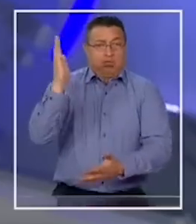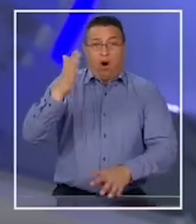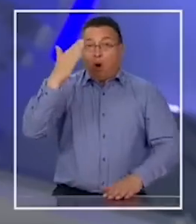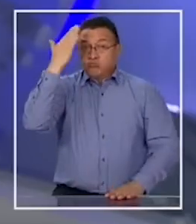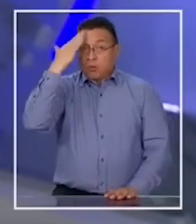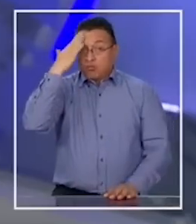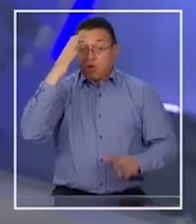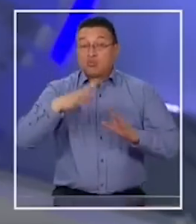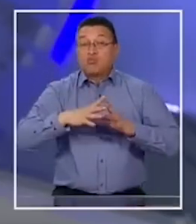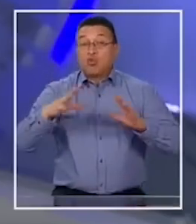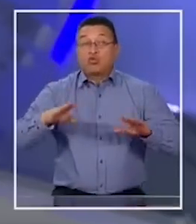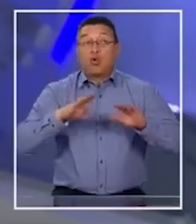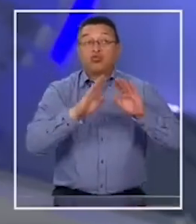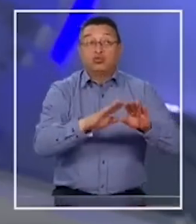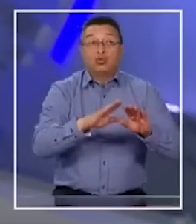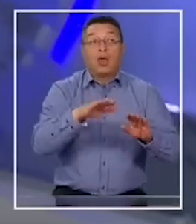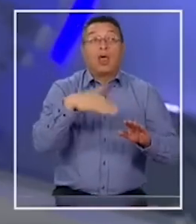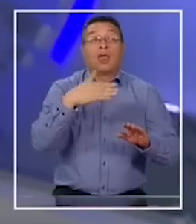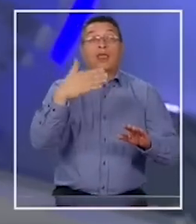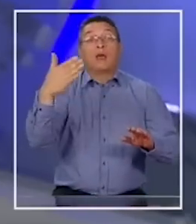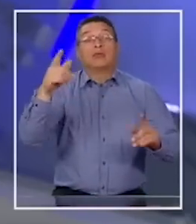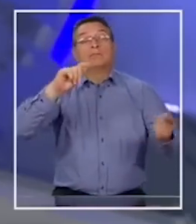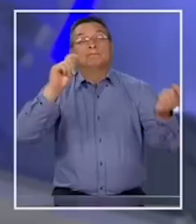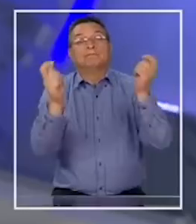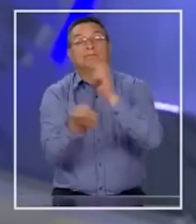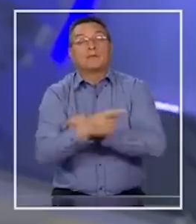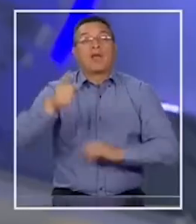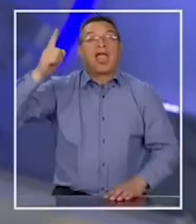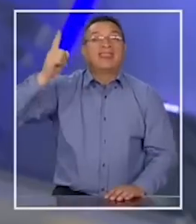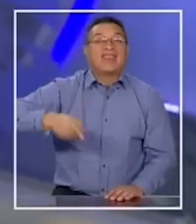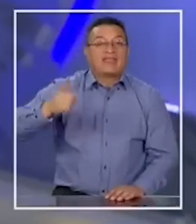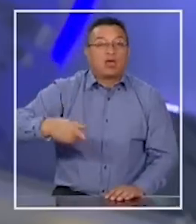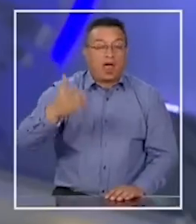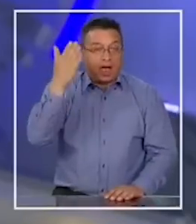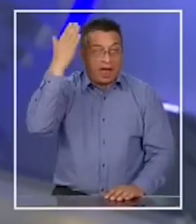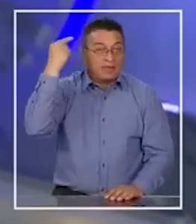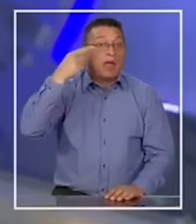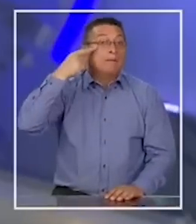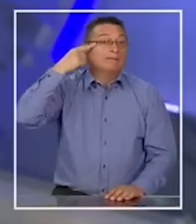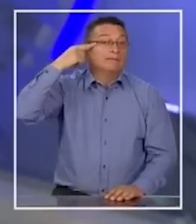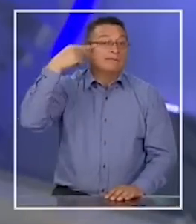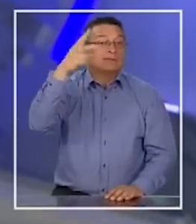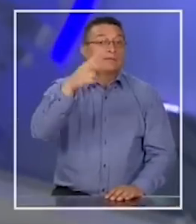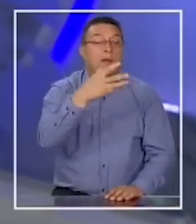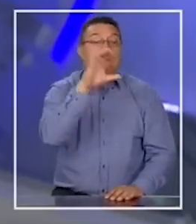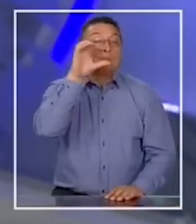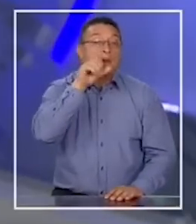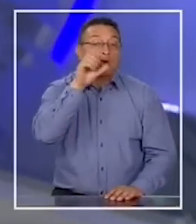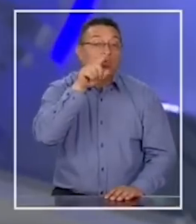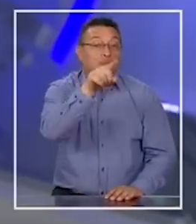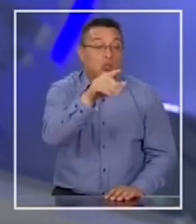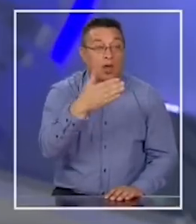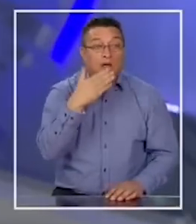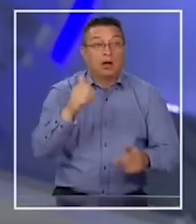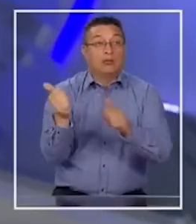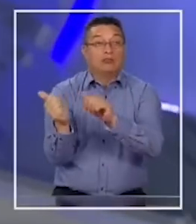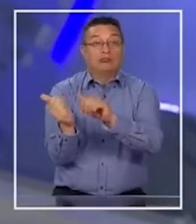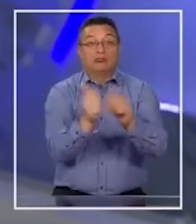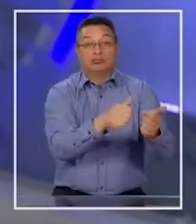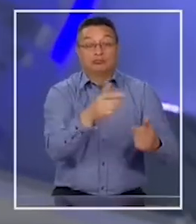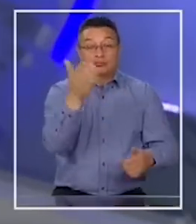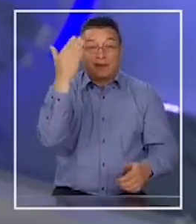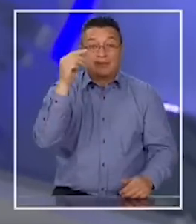populares tarde o temprano se convierten en dictaduras en Perú cuando derrotó a